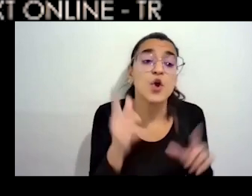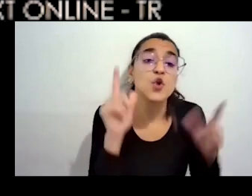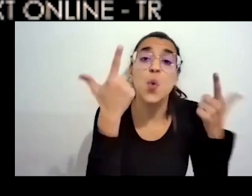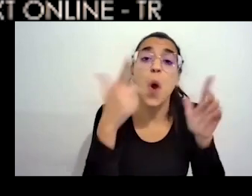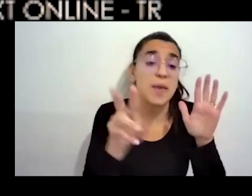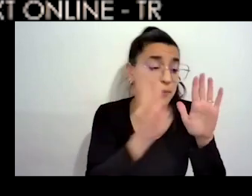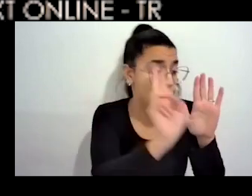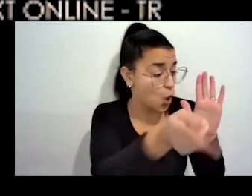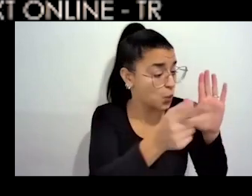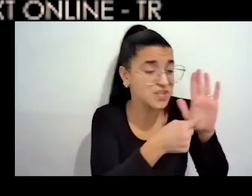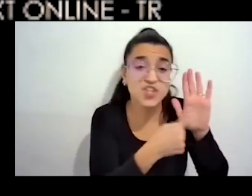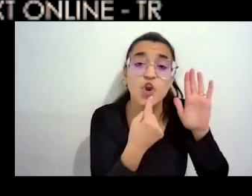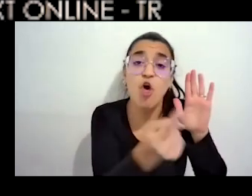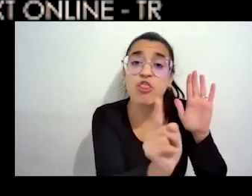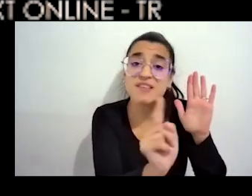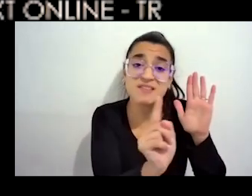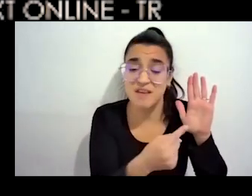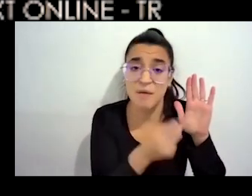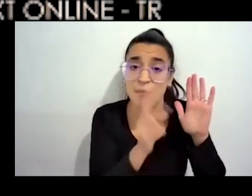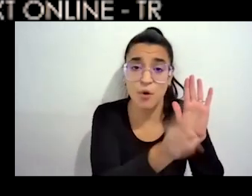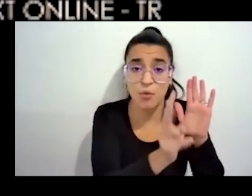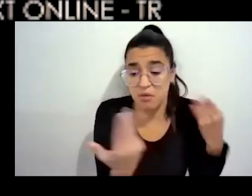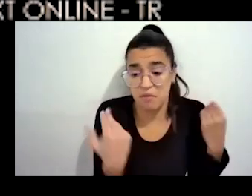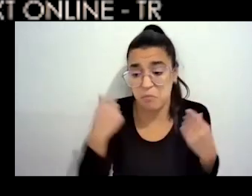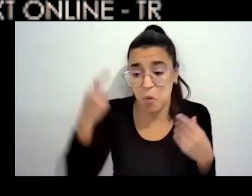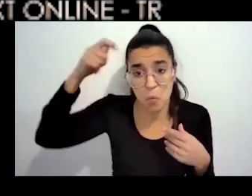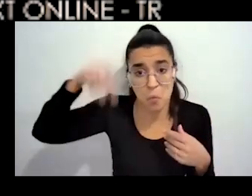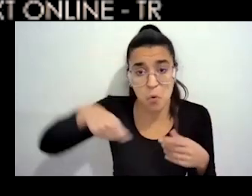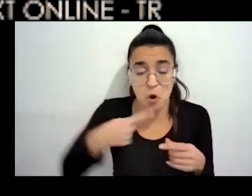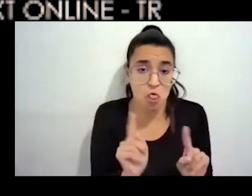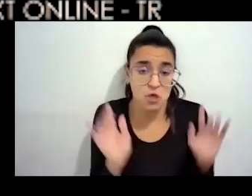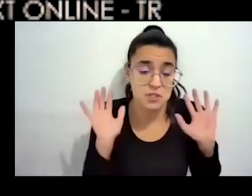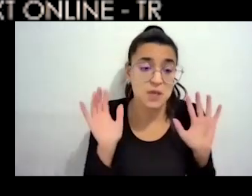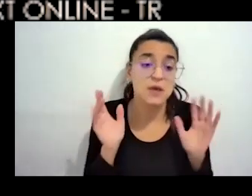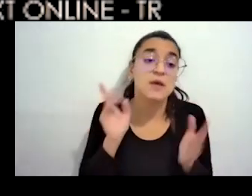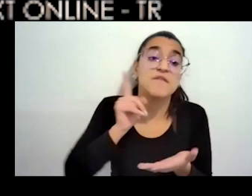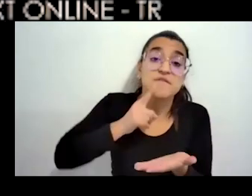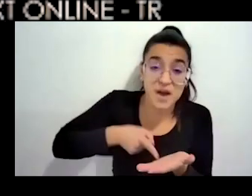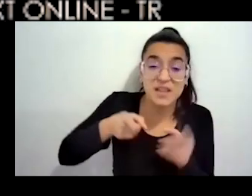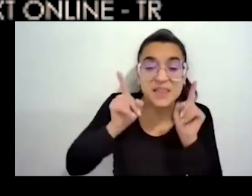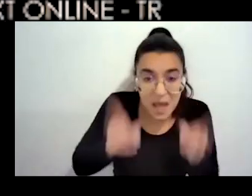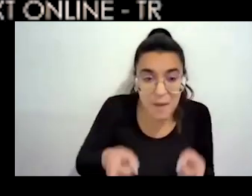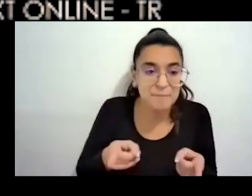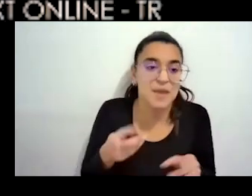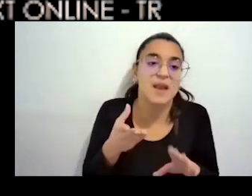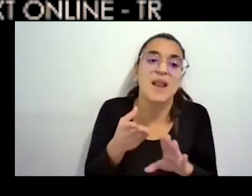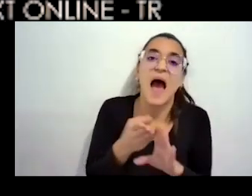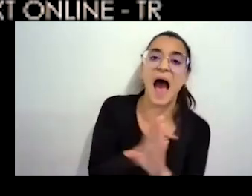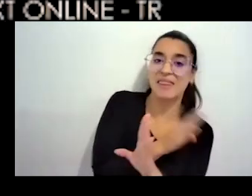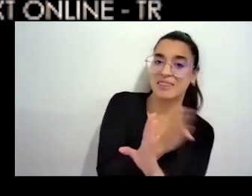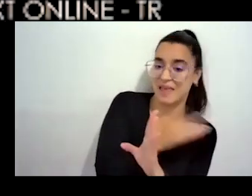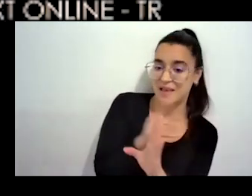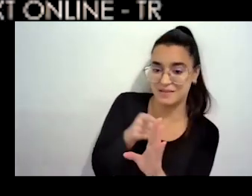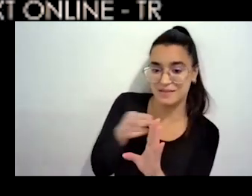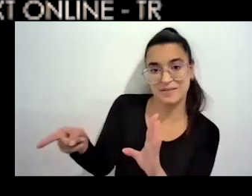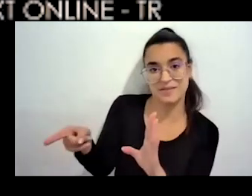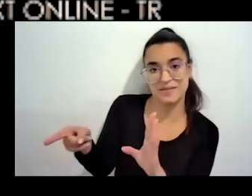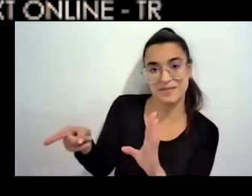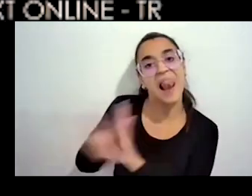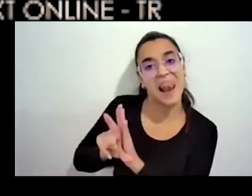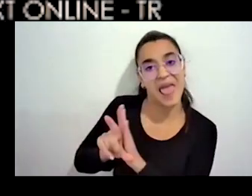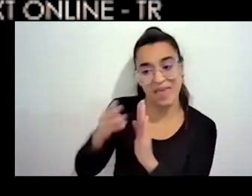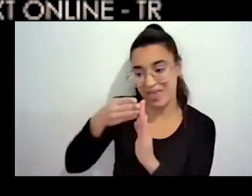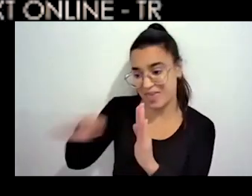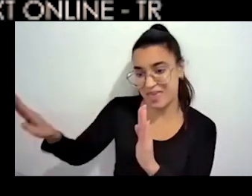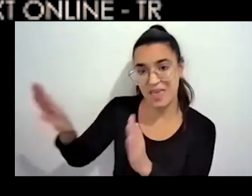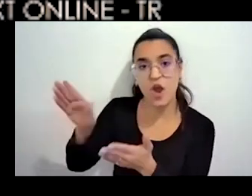expresa por parte del ordenamiento jurídico. Este fallo también es anterior a la entrada en vigencia del